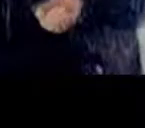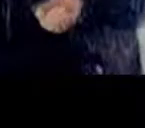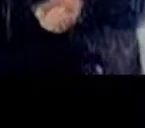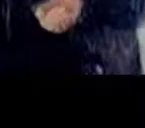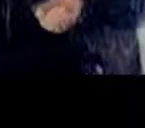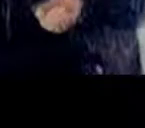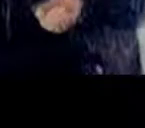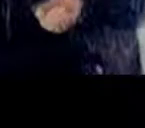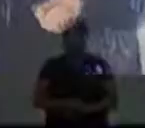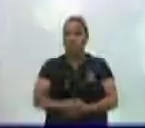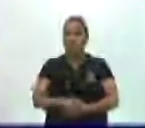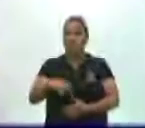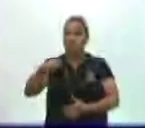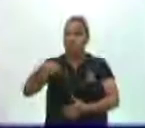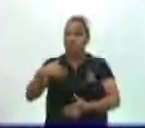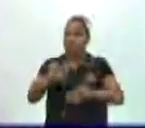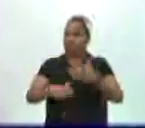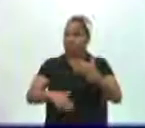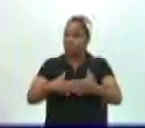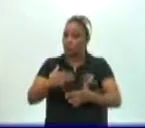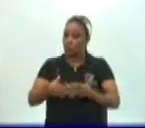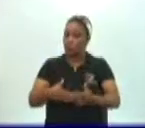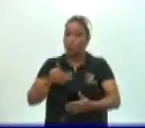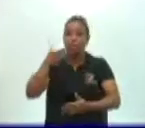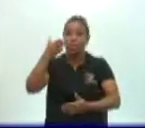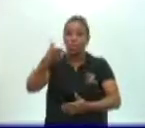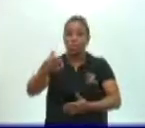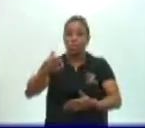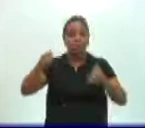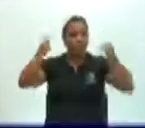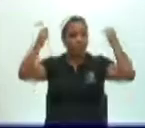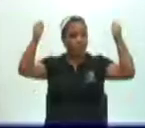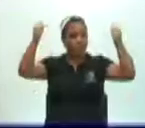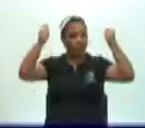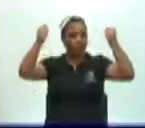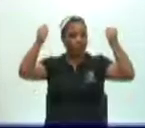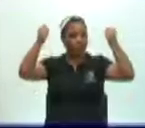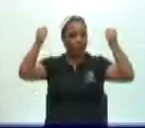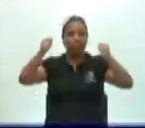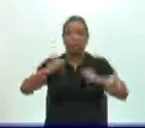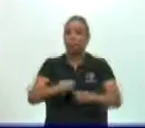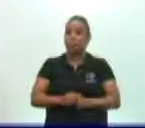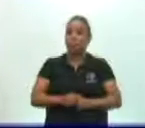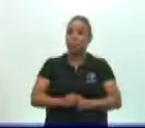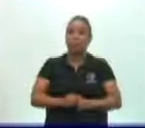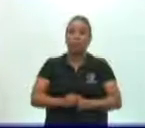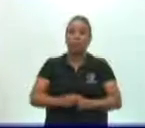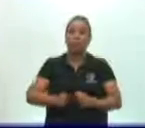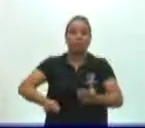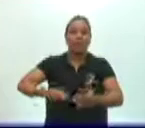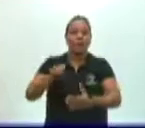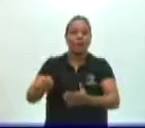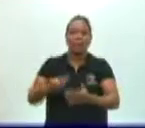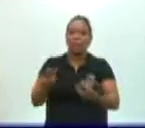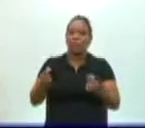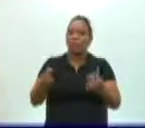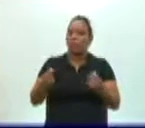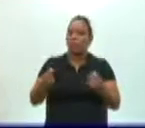Sin duda, este proceso llevó a manifestaciones espontáneas que después llevaron a luchas económicas,